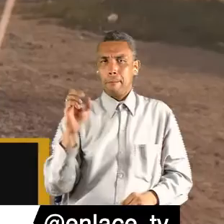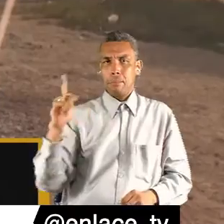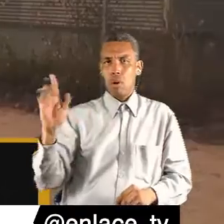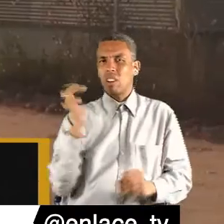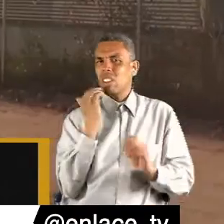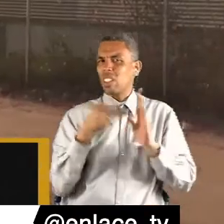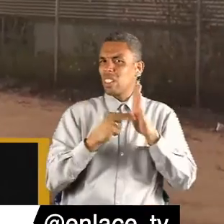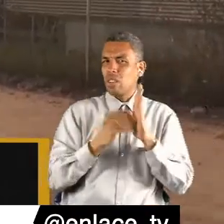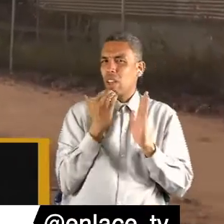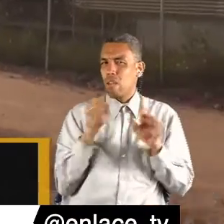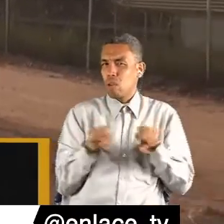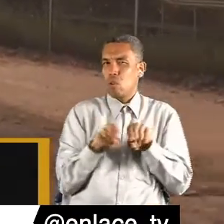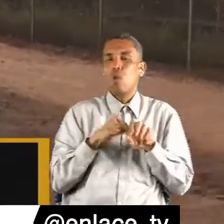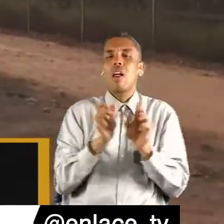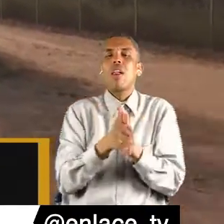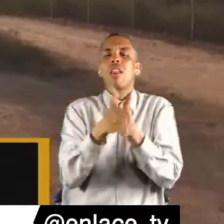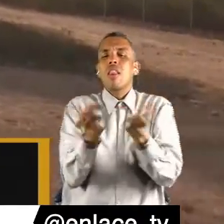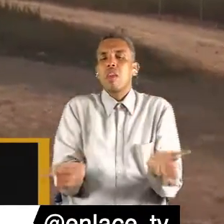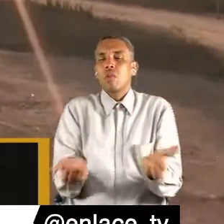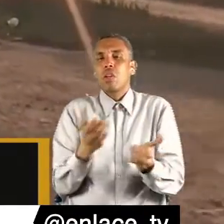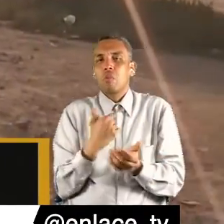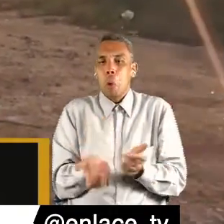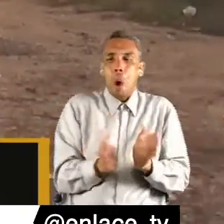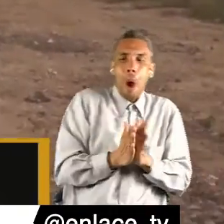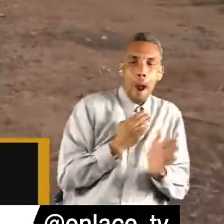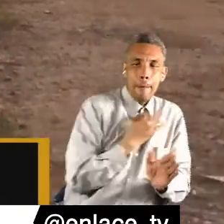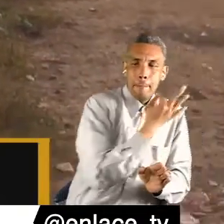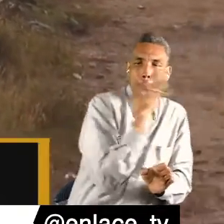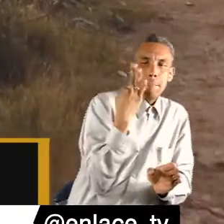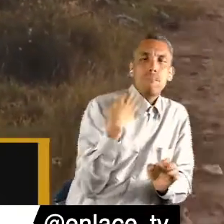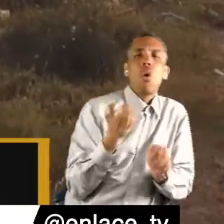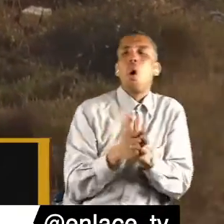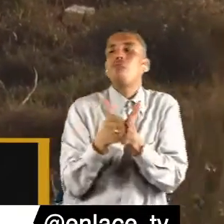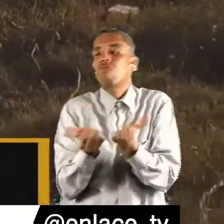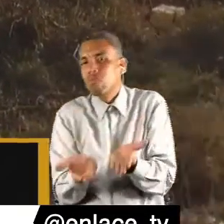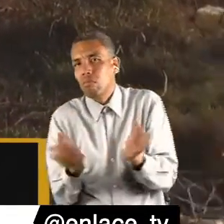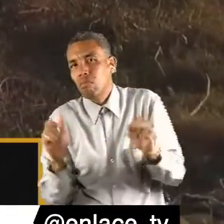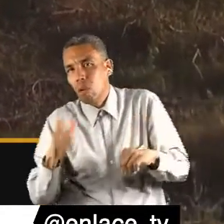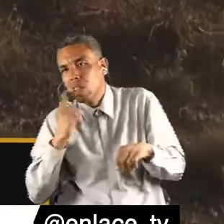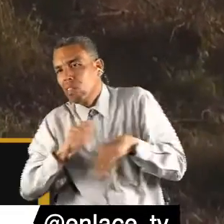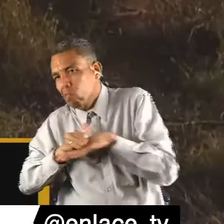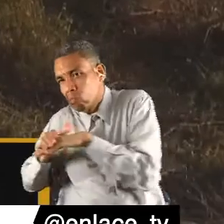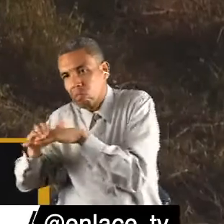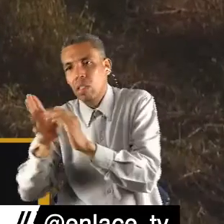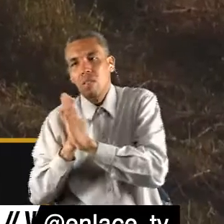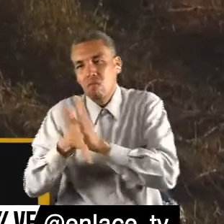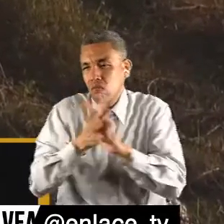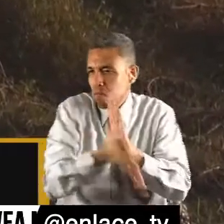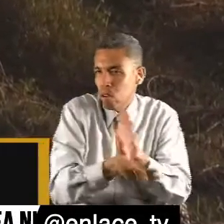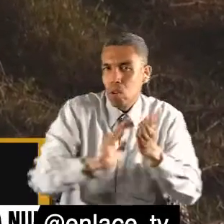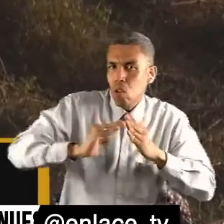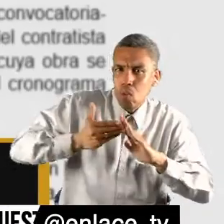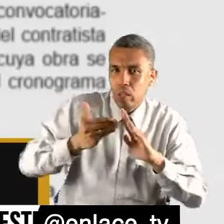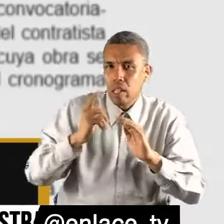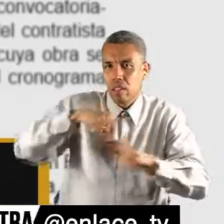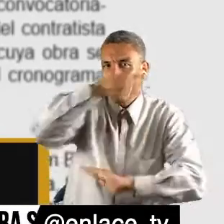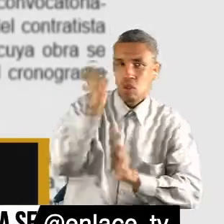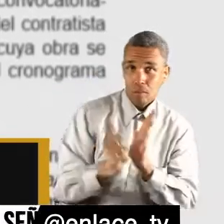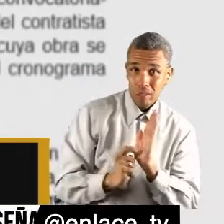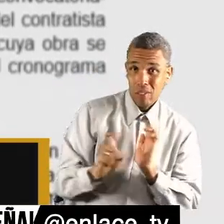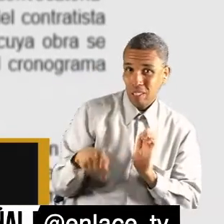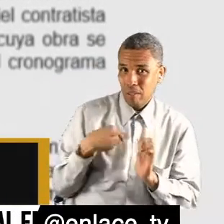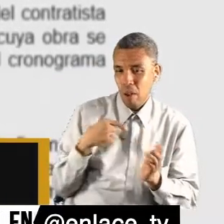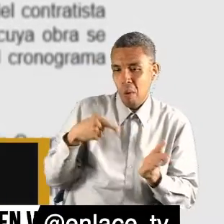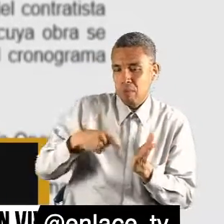Barranca Bermeja, tanto los tiempos como los términos del proceso serán diferentes a los que de manera usual se utilizan para estos procesos. De acuerdo al